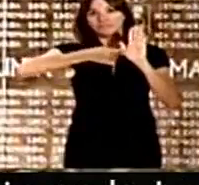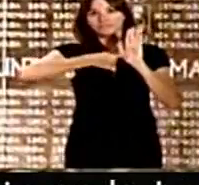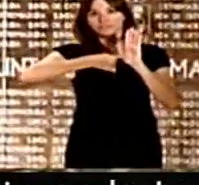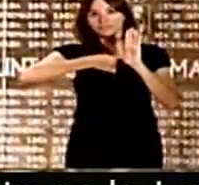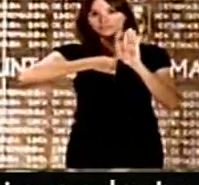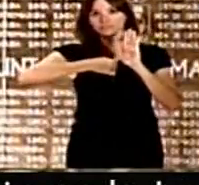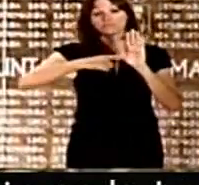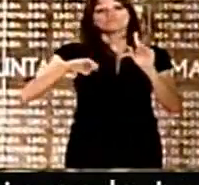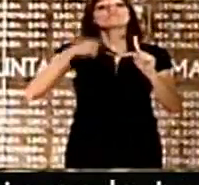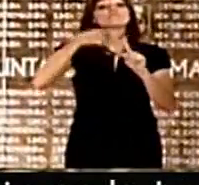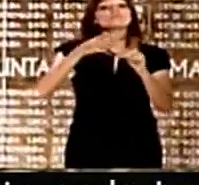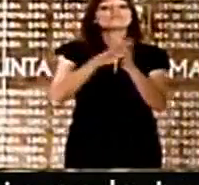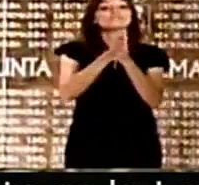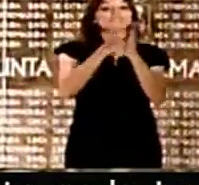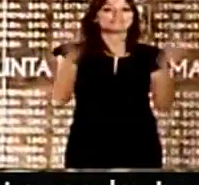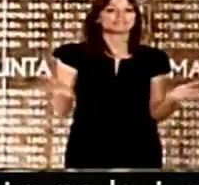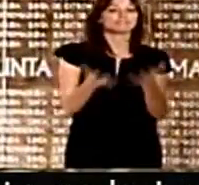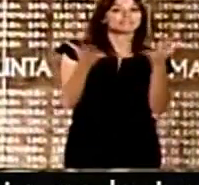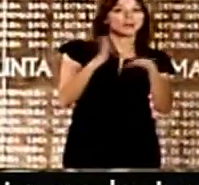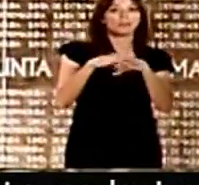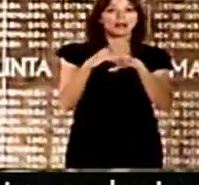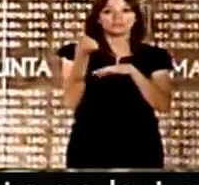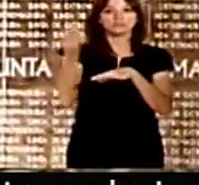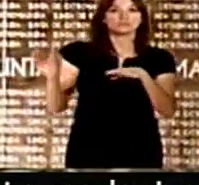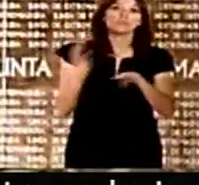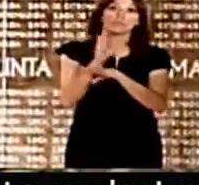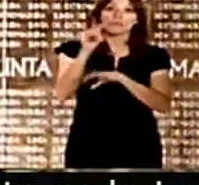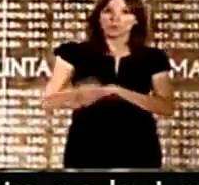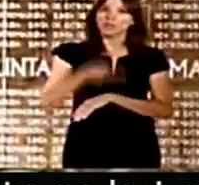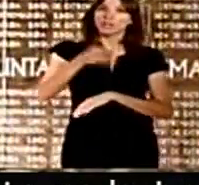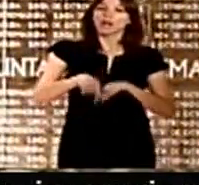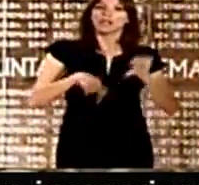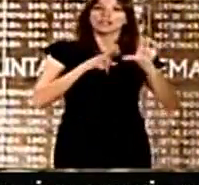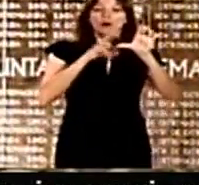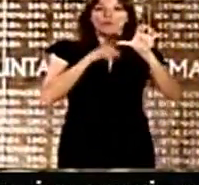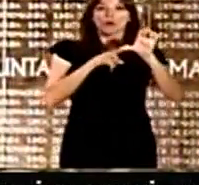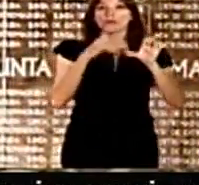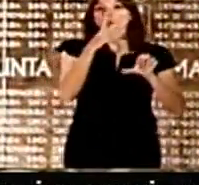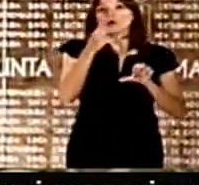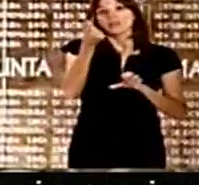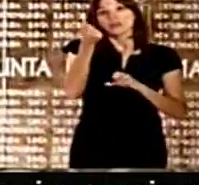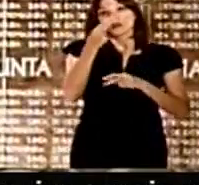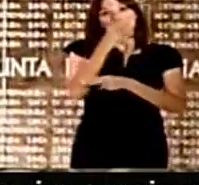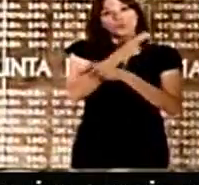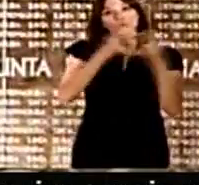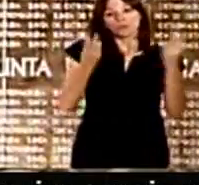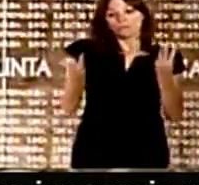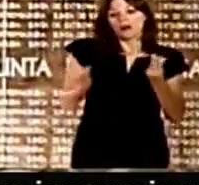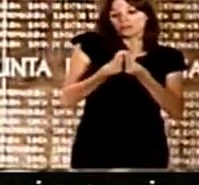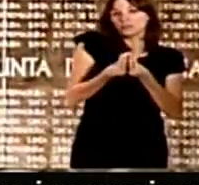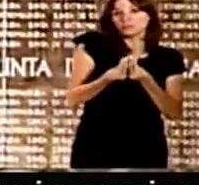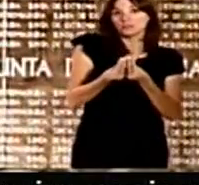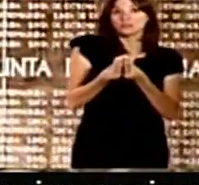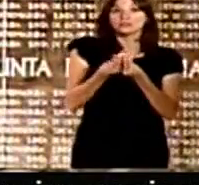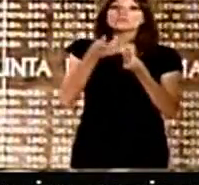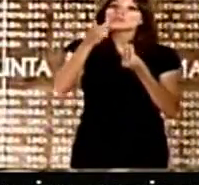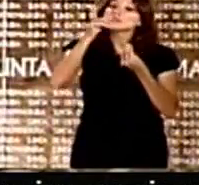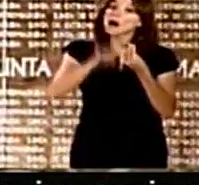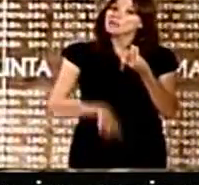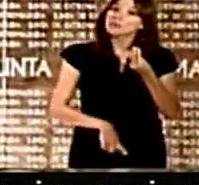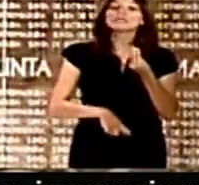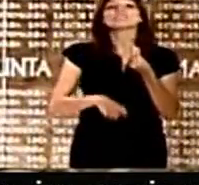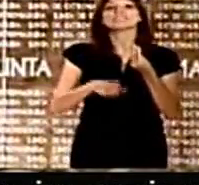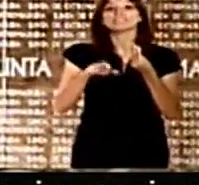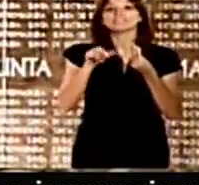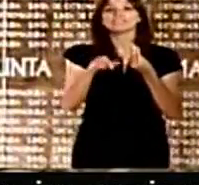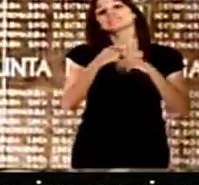se puedan poner en marcha inversiones importantes en la región que llevan un dinero público que les acompaña, pero que van a traer y que